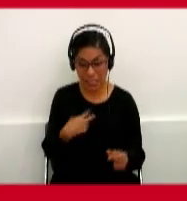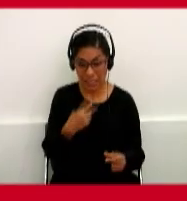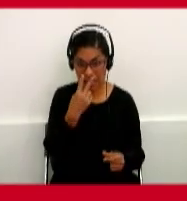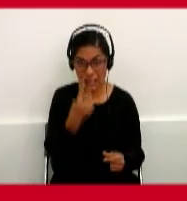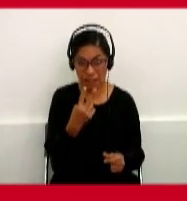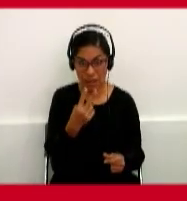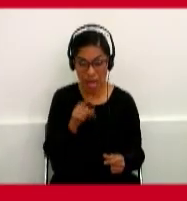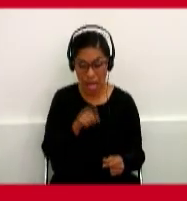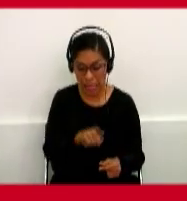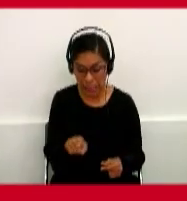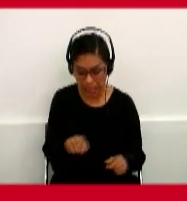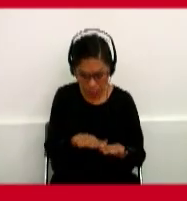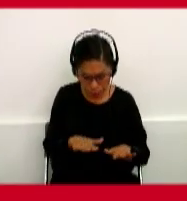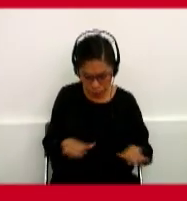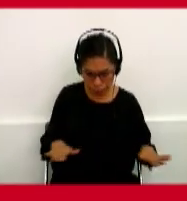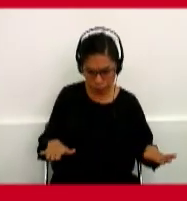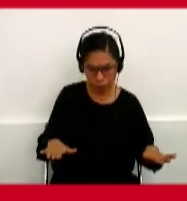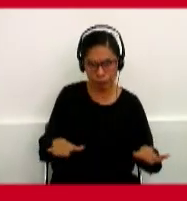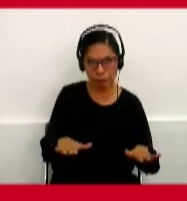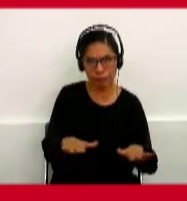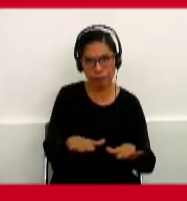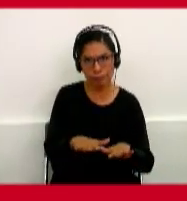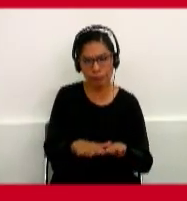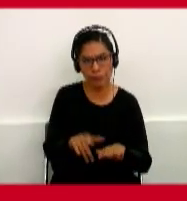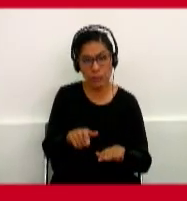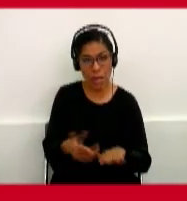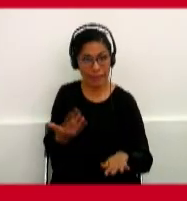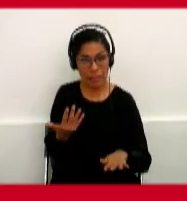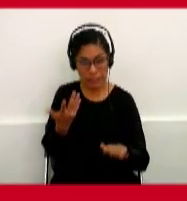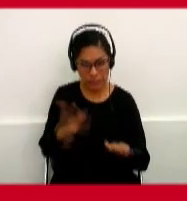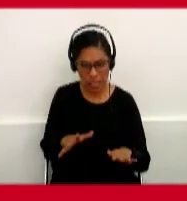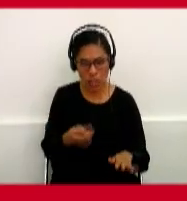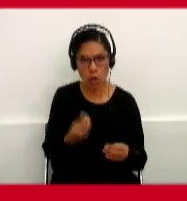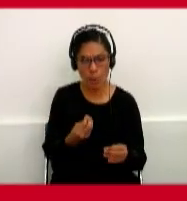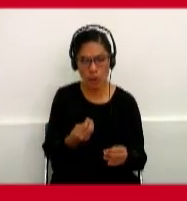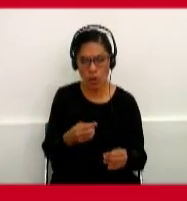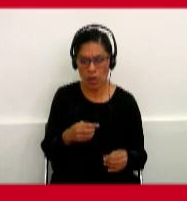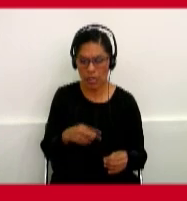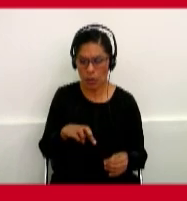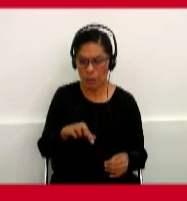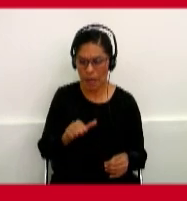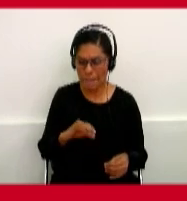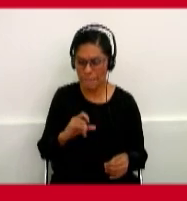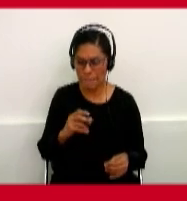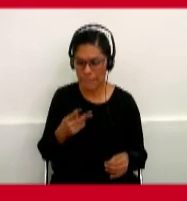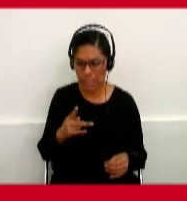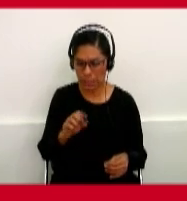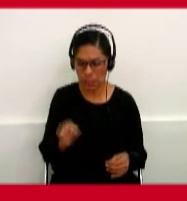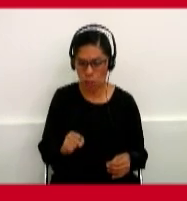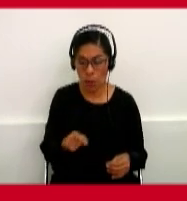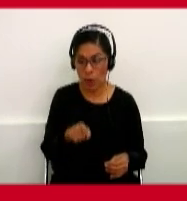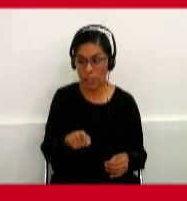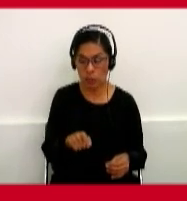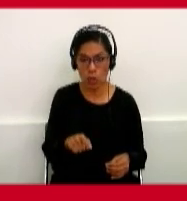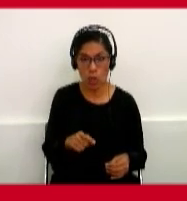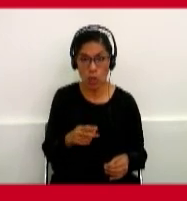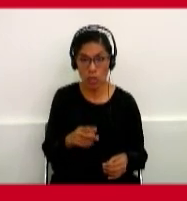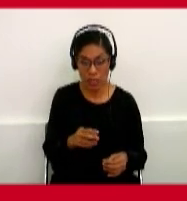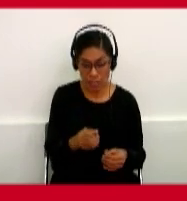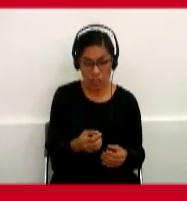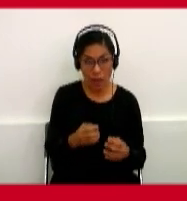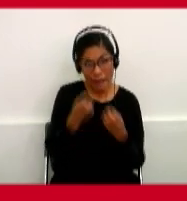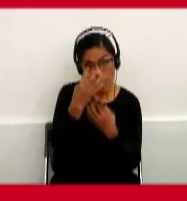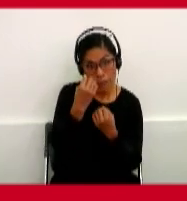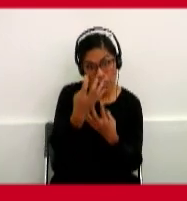forense, buscar superficies que hayan ocurrido, al menos para este tipo de estructuras como son los pads, no he encontrado mucha información.